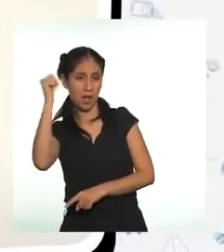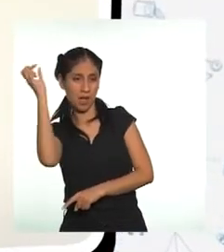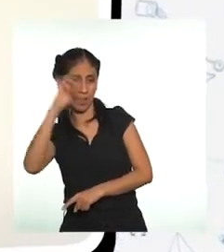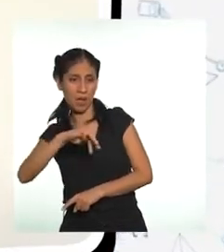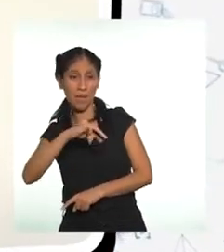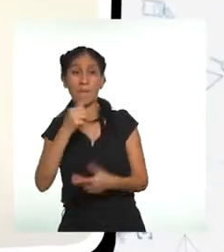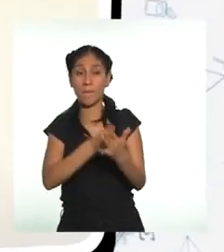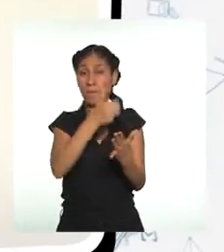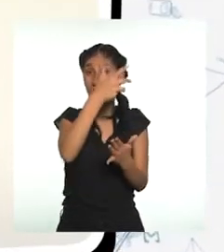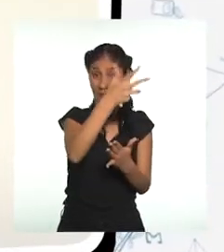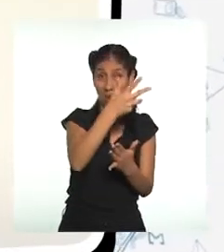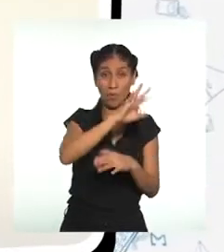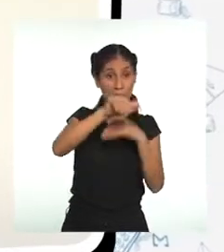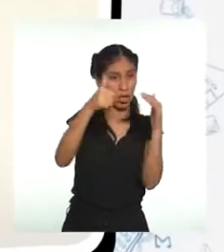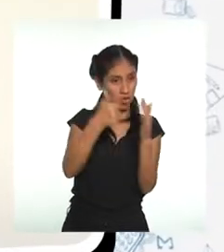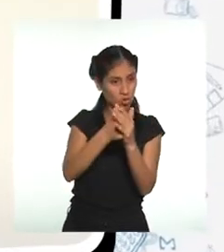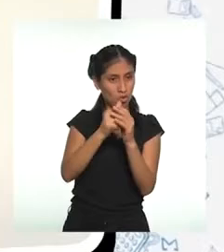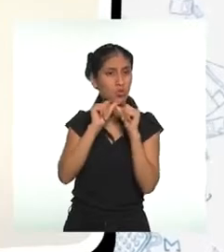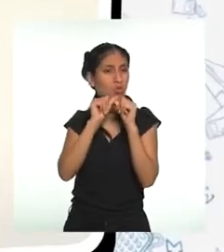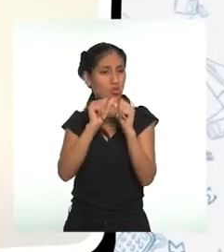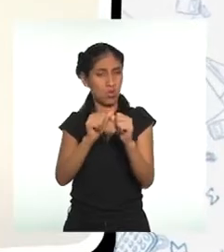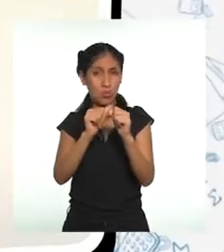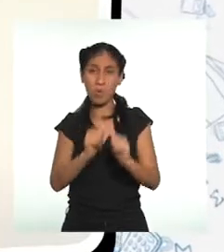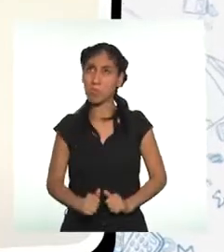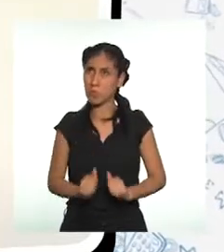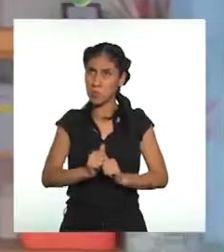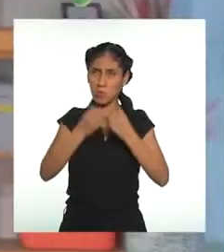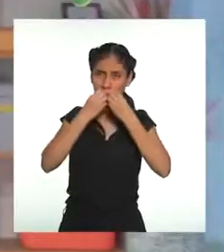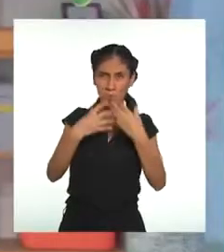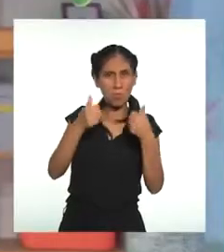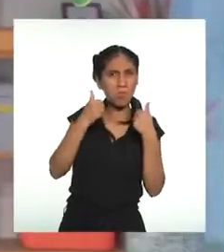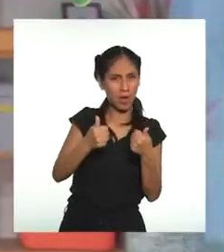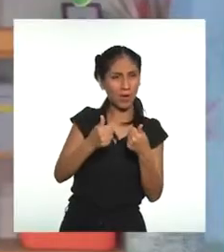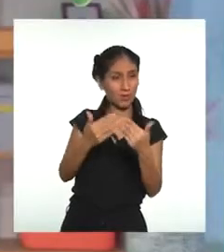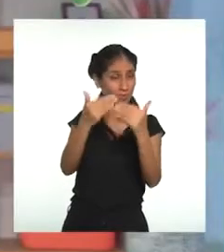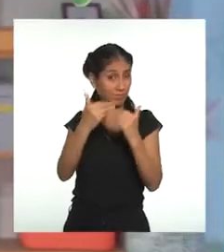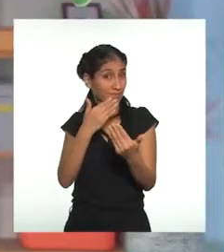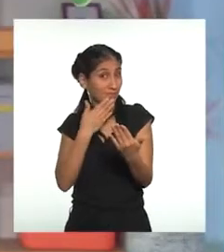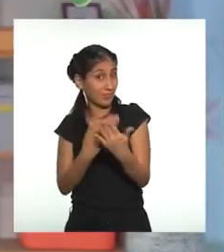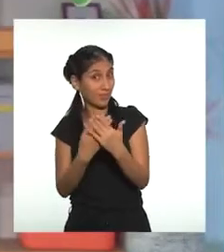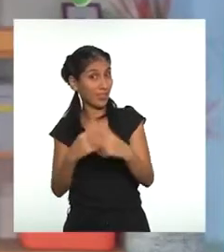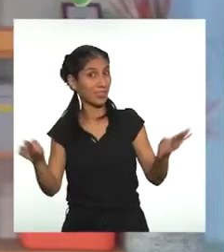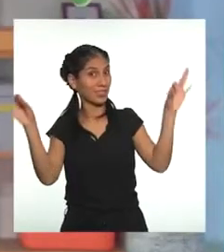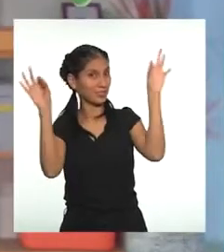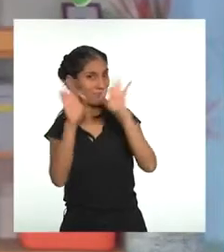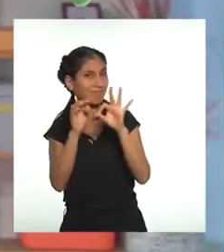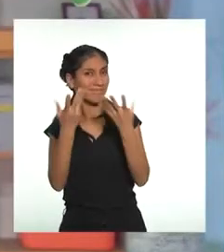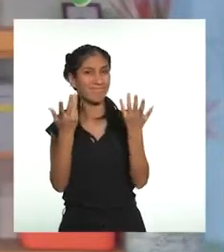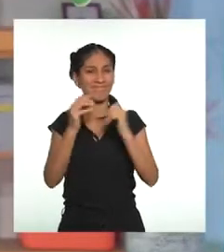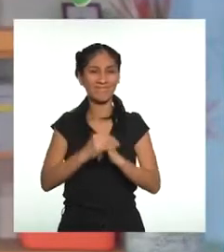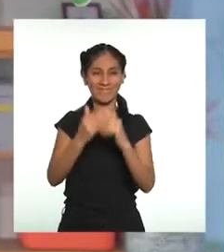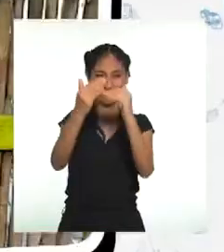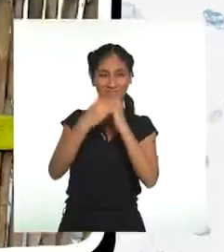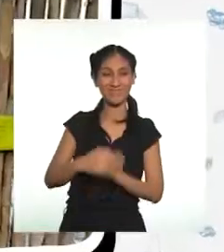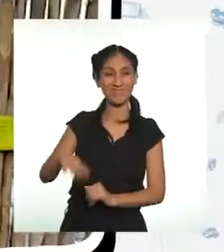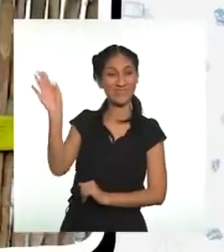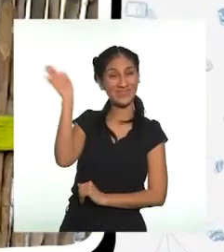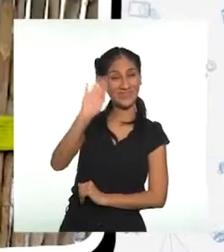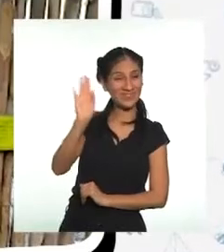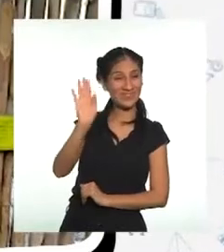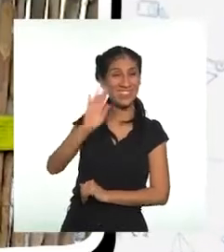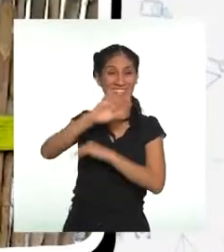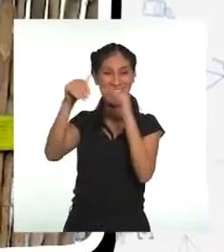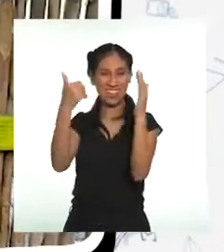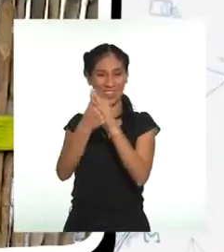Hakasiñataki. Suma Sarnakasiñataki. Gracias. ¡Qué interesante!